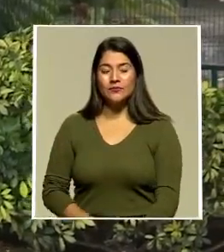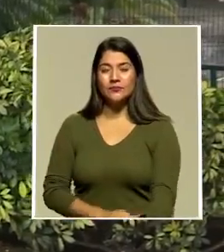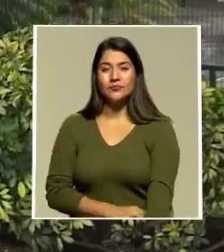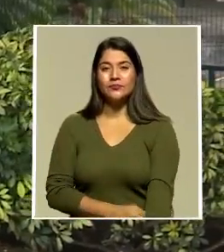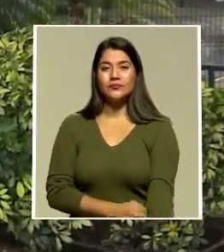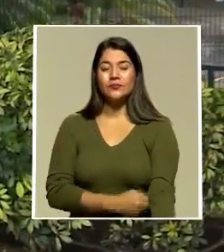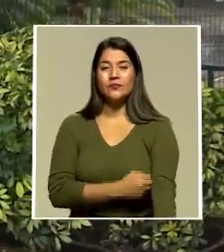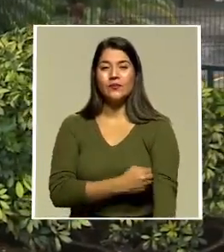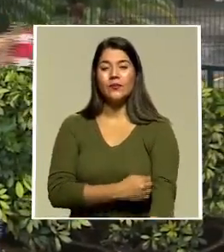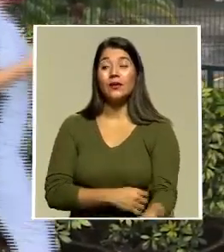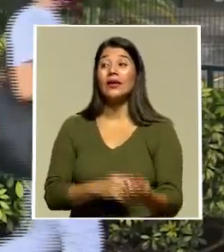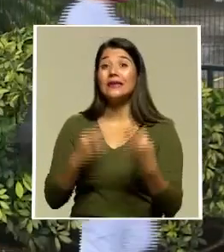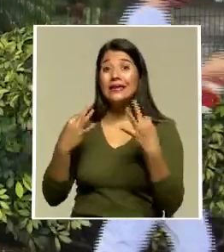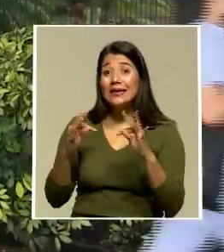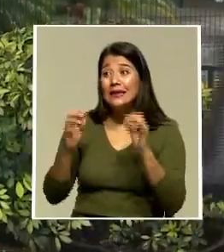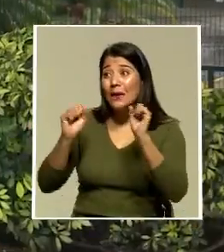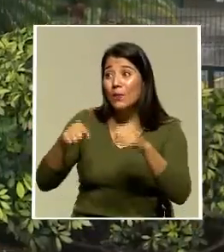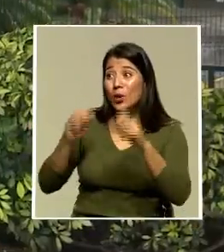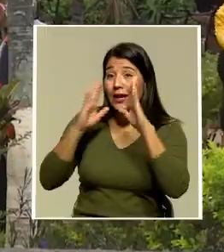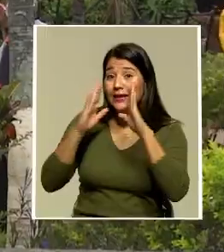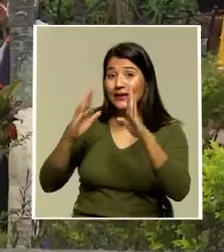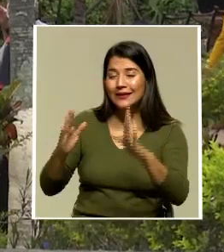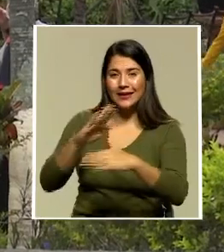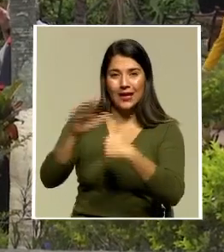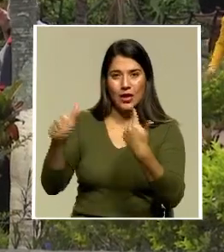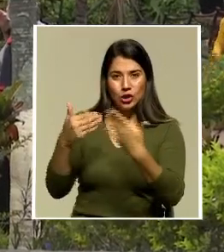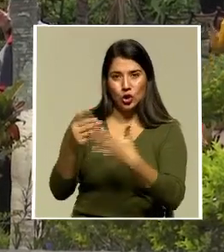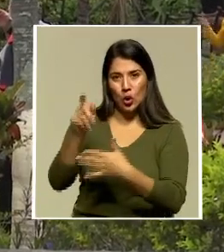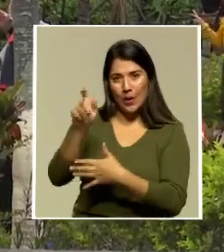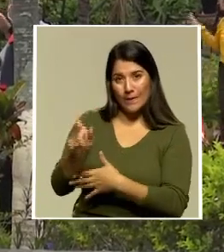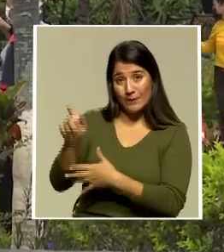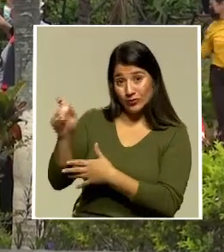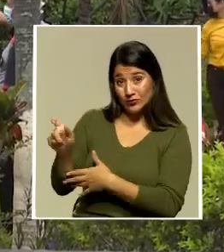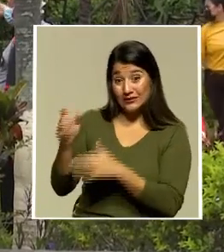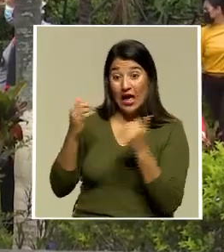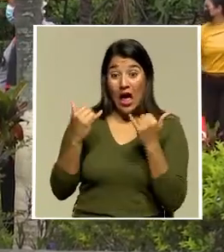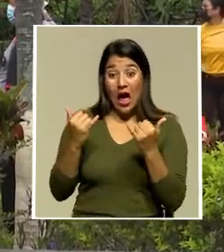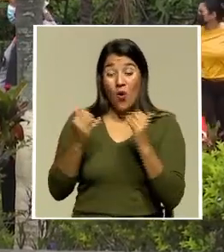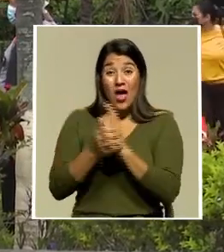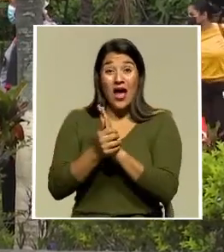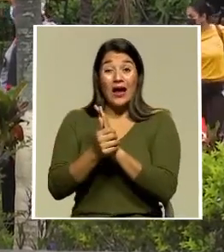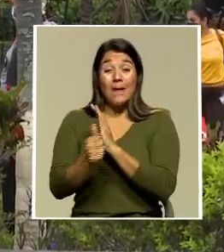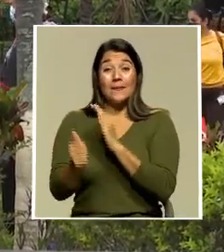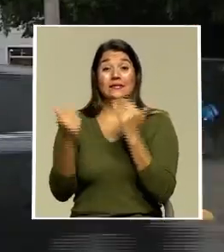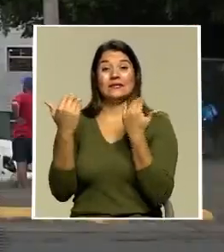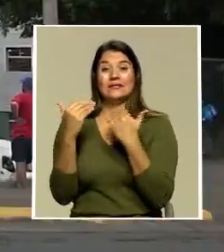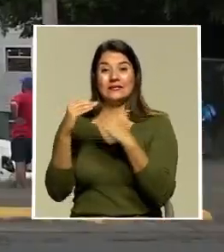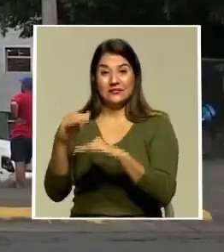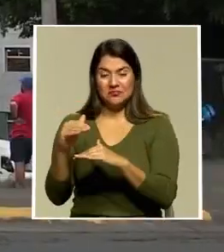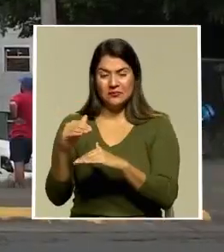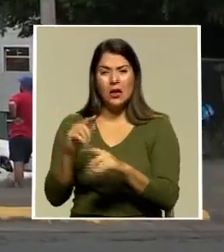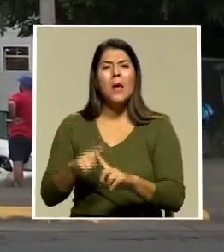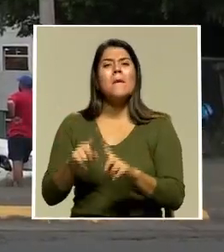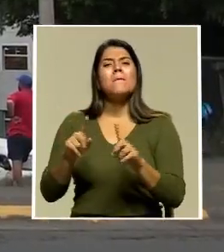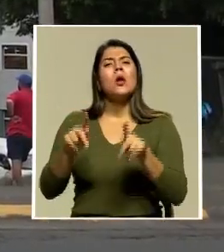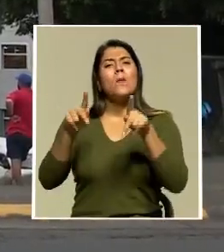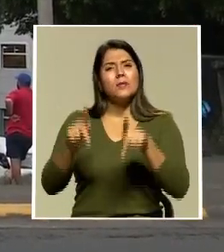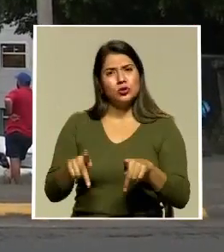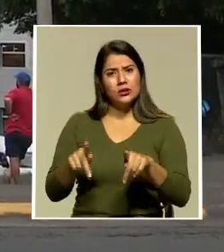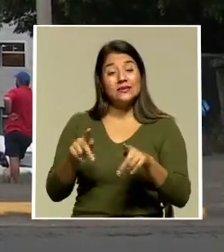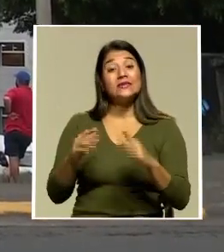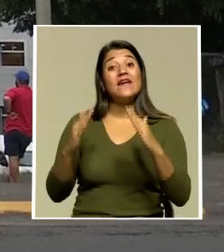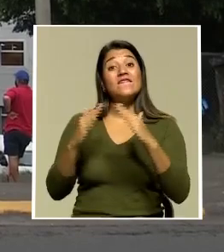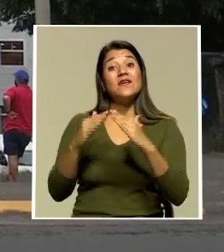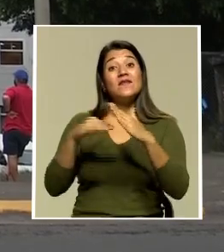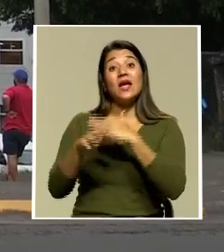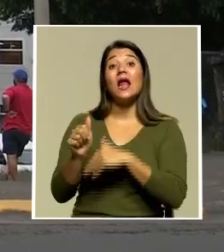pacientes y ubicarlos a todos, que estamos llegando al límite de nuestras capacidades. Pues los alajuelenses pueden estar seguros de que estamos haciendo